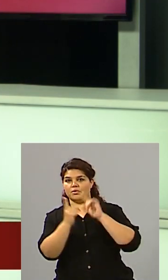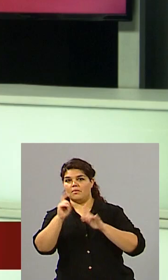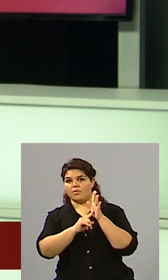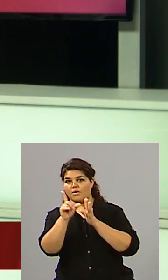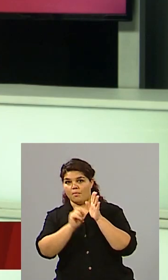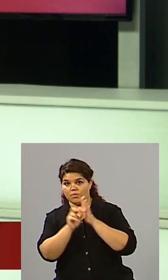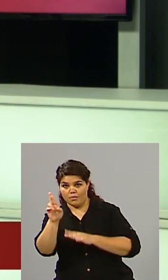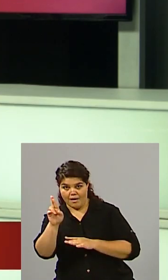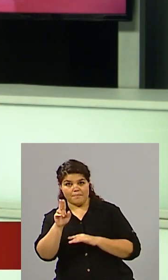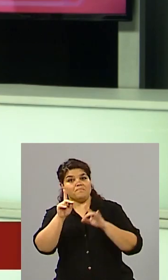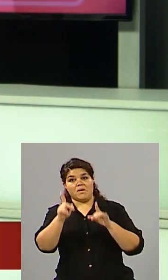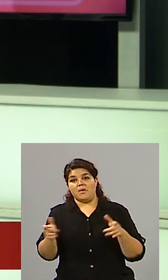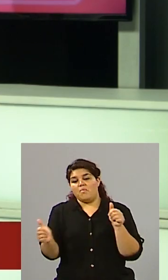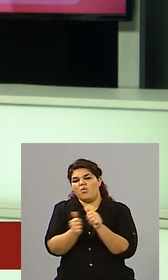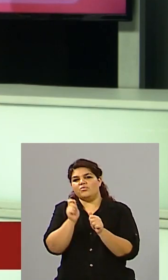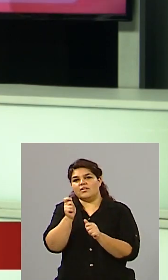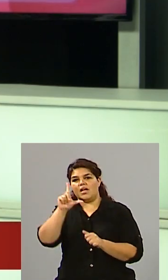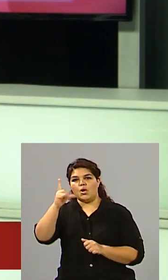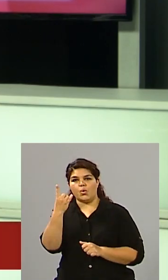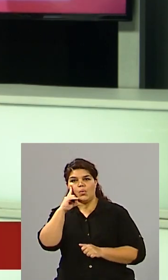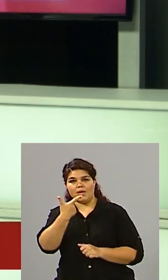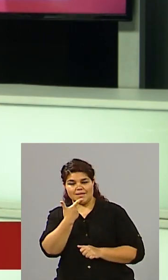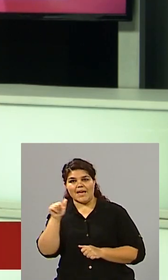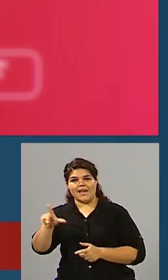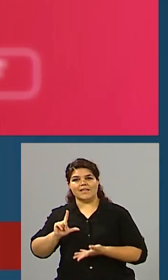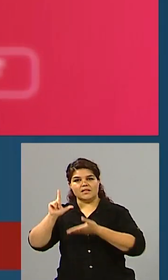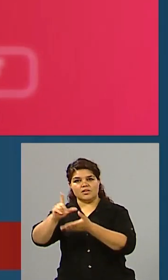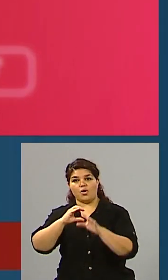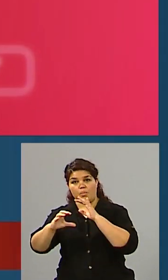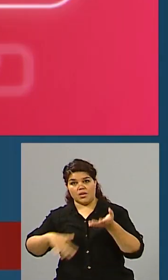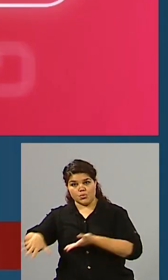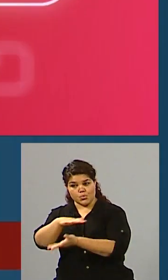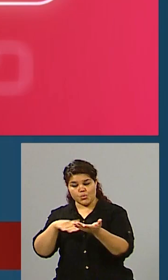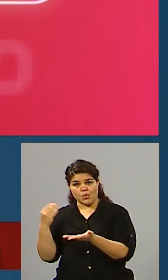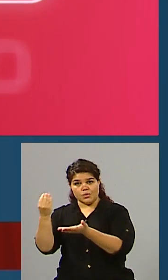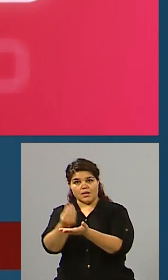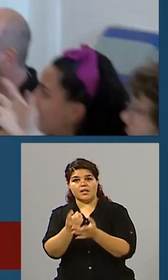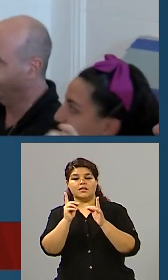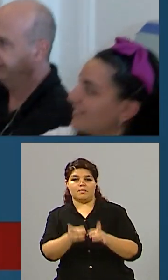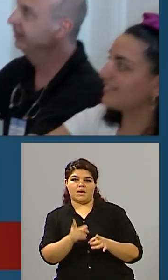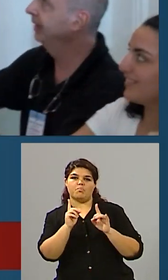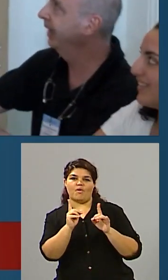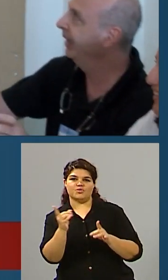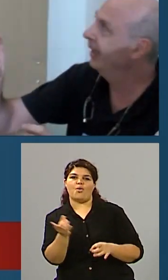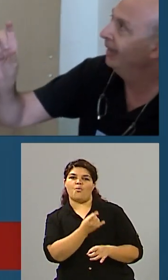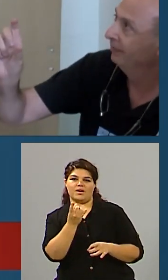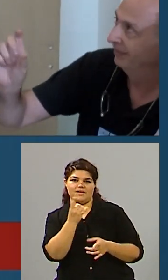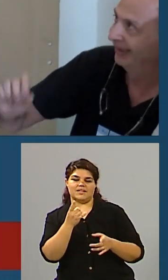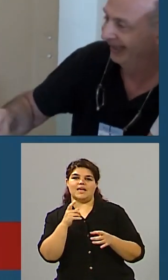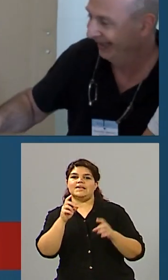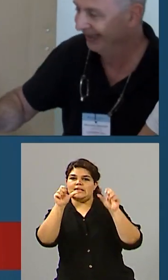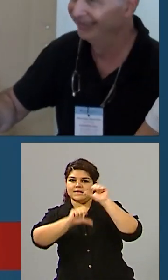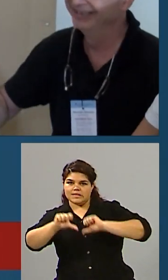www.unidiversidad.com.ar. Estamos con Luisa Abrego, que es licenciado en Comunicación Social y docente de la Facultad de Ciencias Políticas y